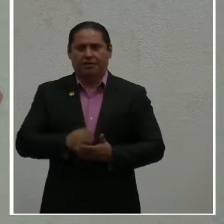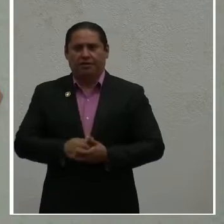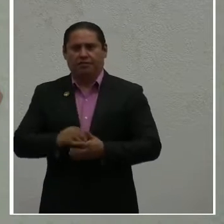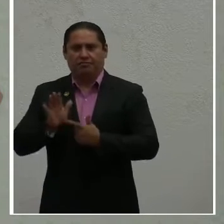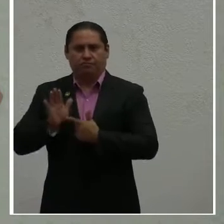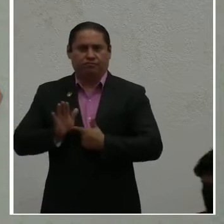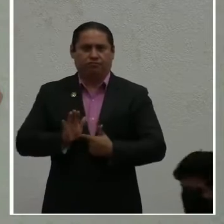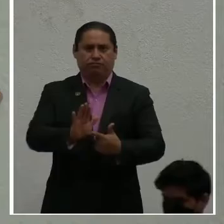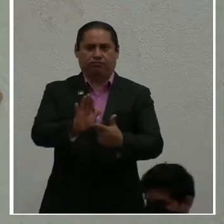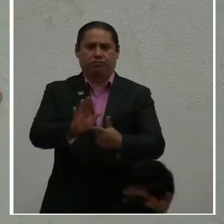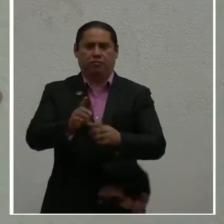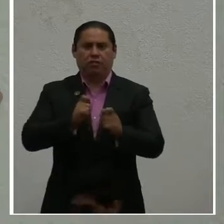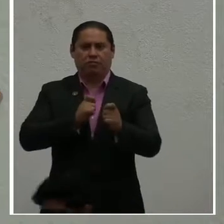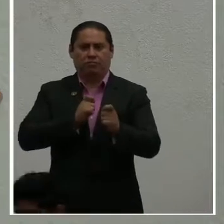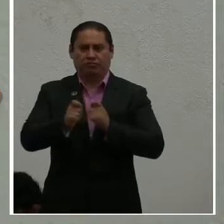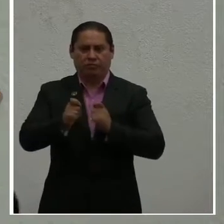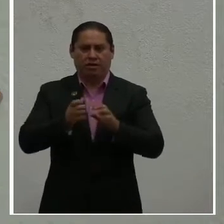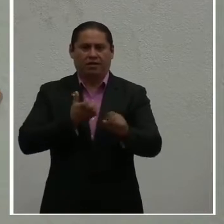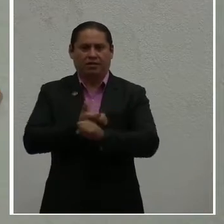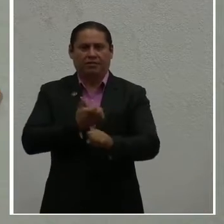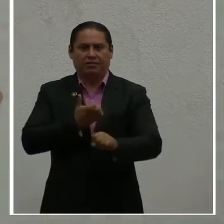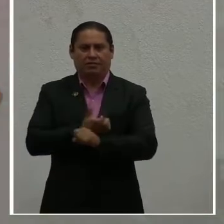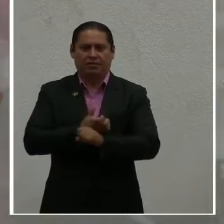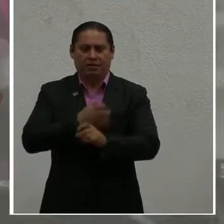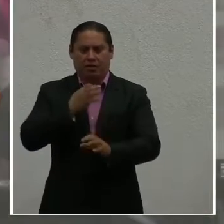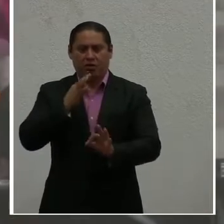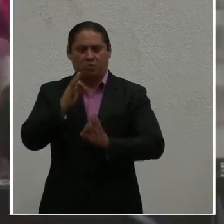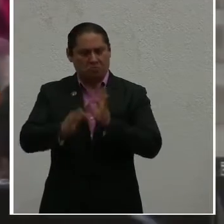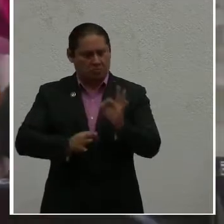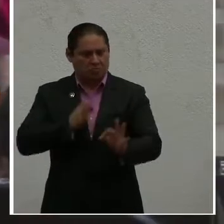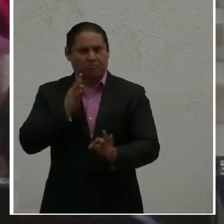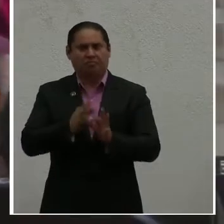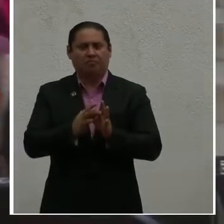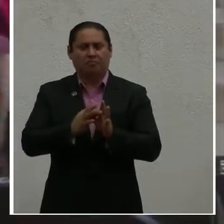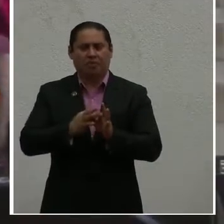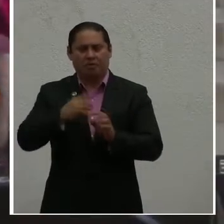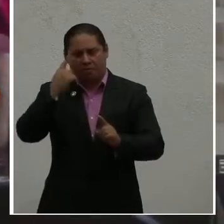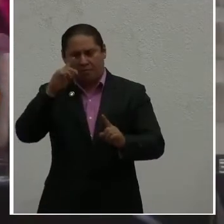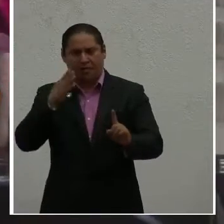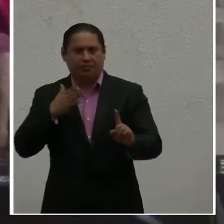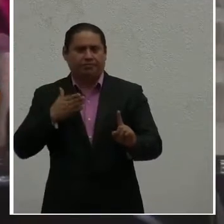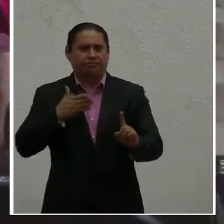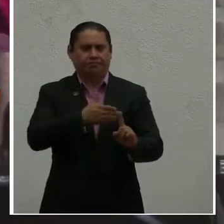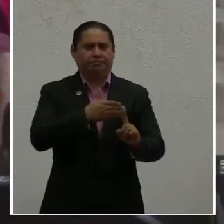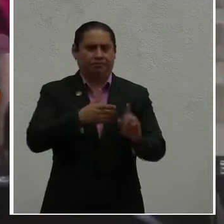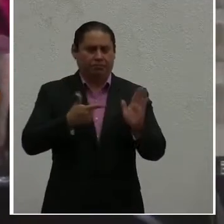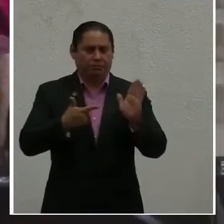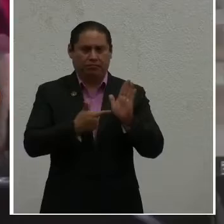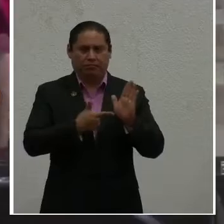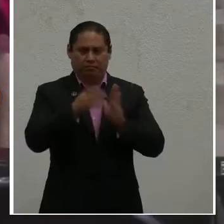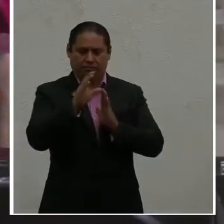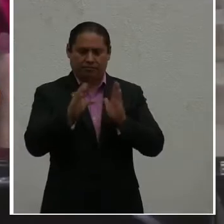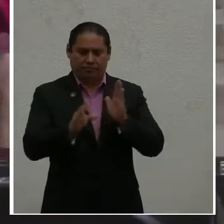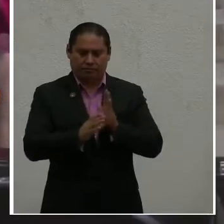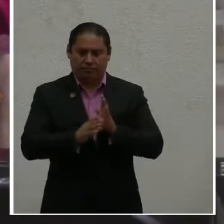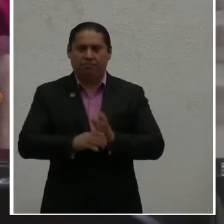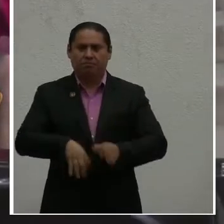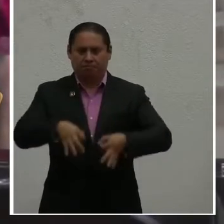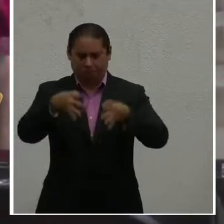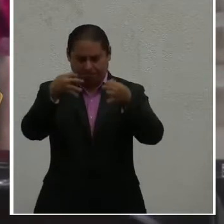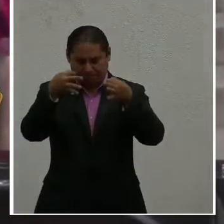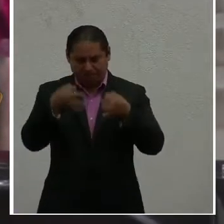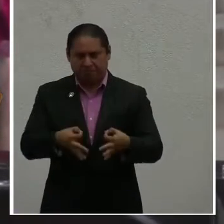de la administración estatal y cumple con la finalidad constitucional de dar certidumbre a